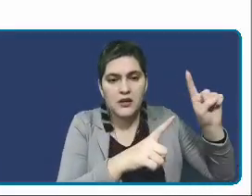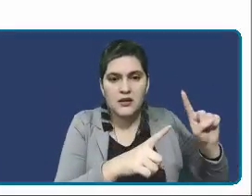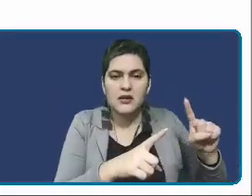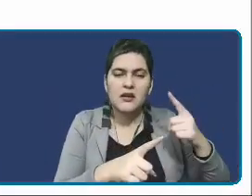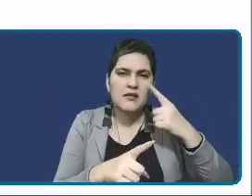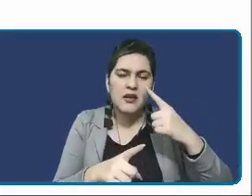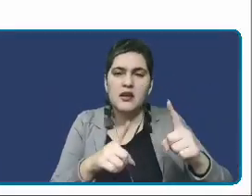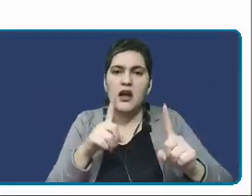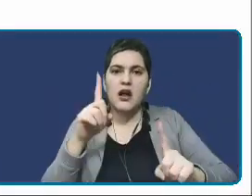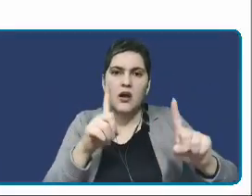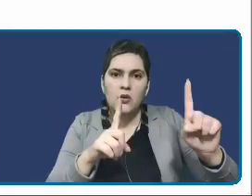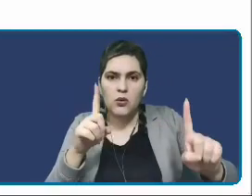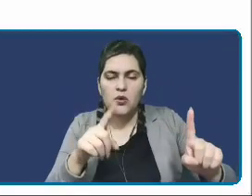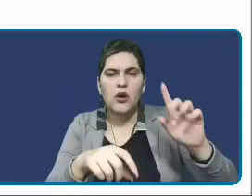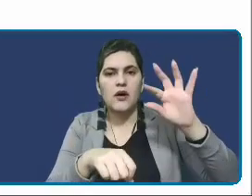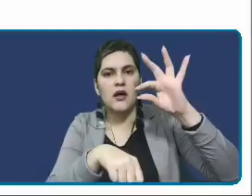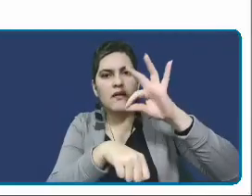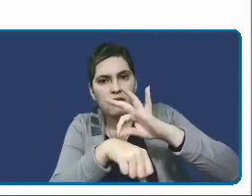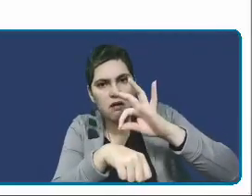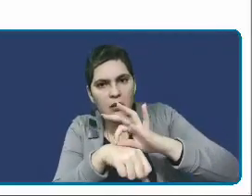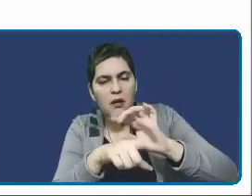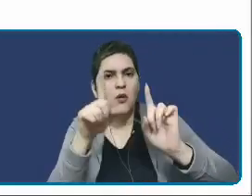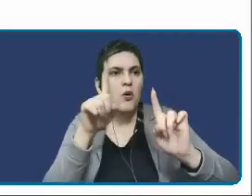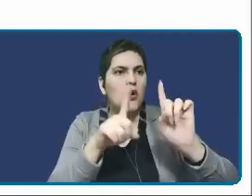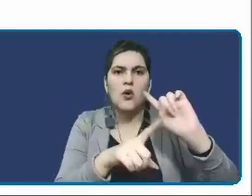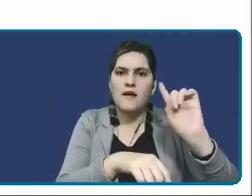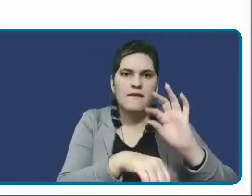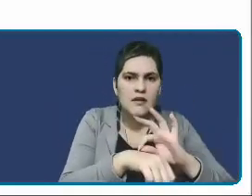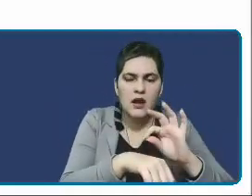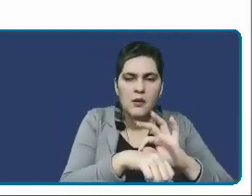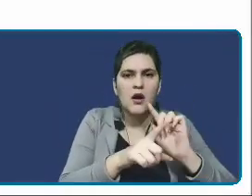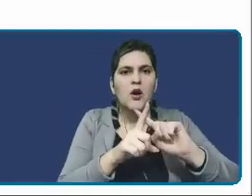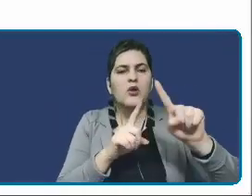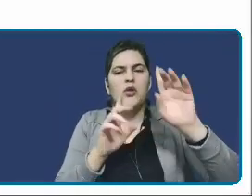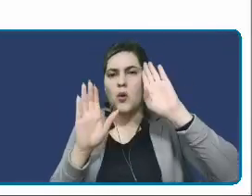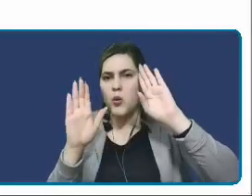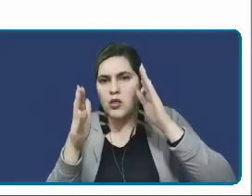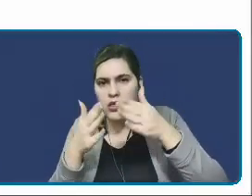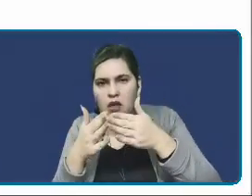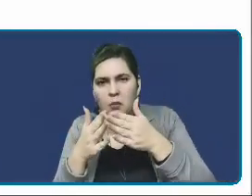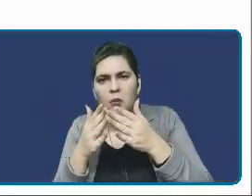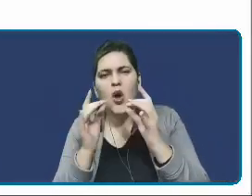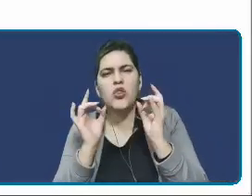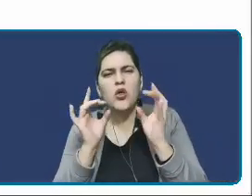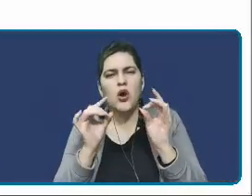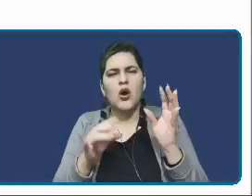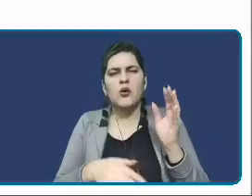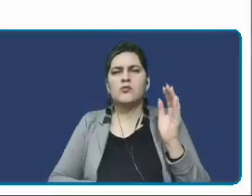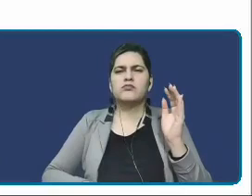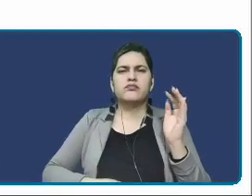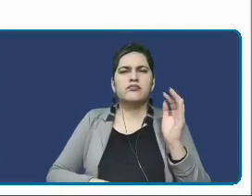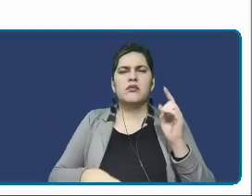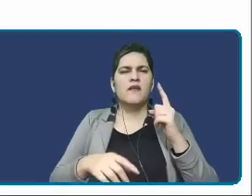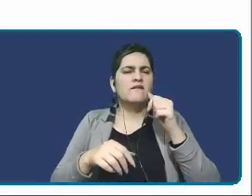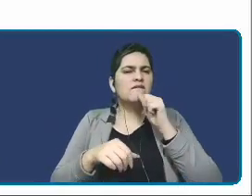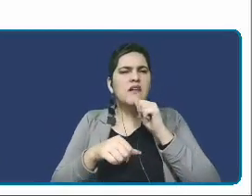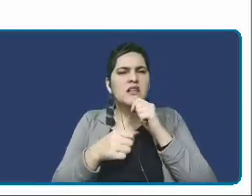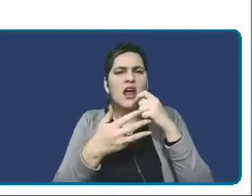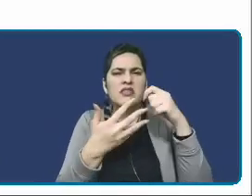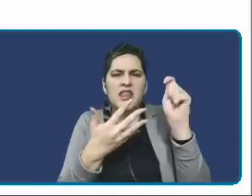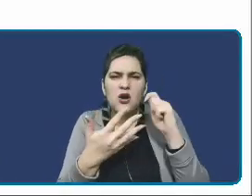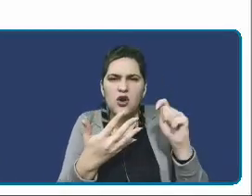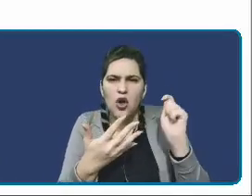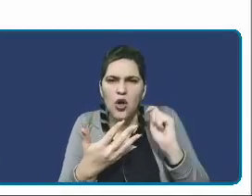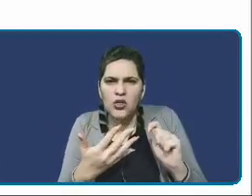patologías, no patologías, autismo, molestias digestivas vagas, o sea, no estaba bien hecho el diagnóstico. Algunos estudios eran